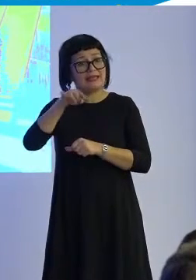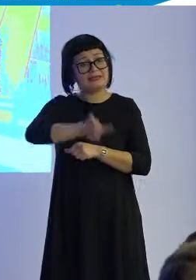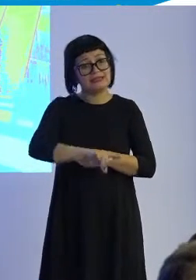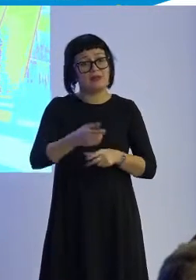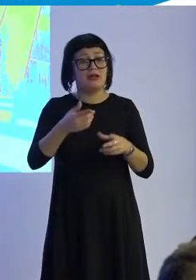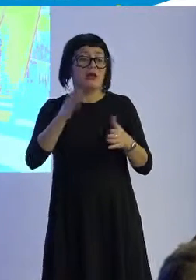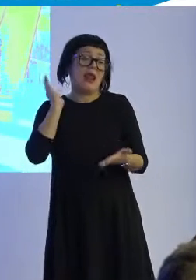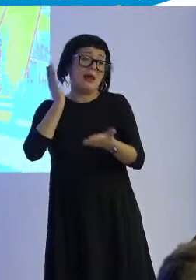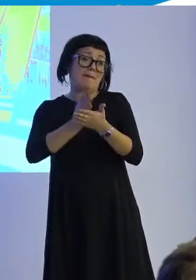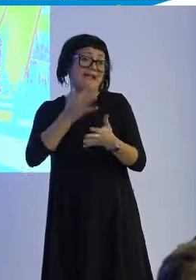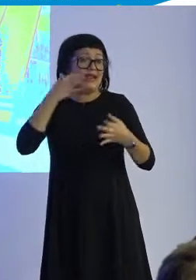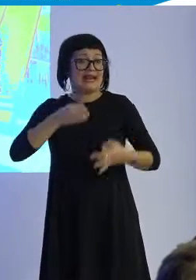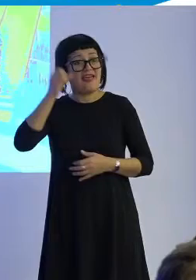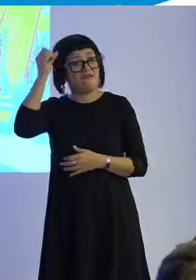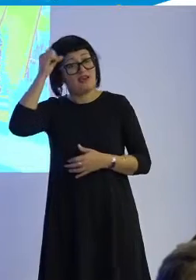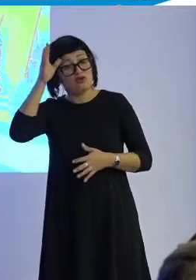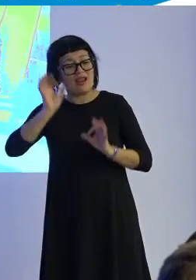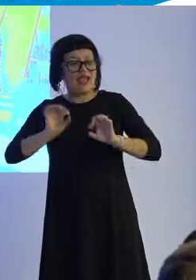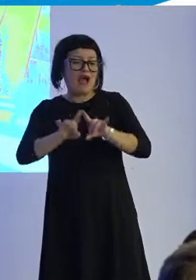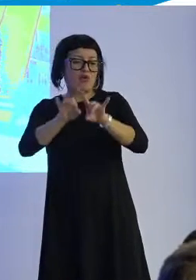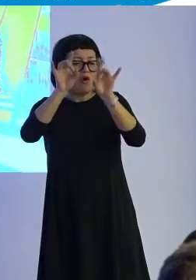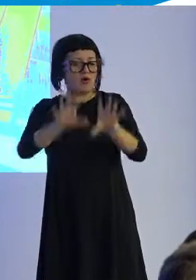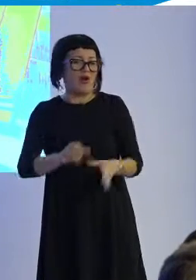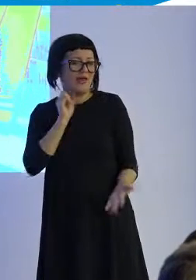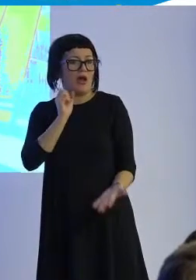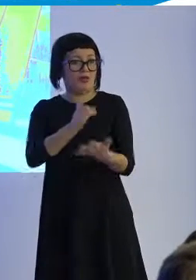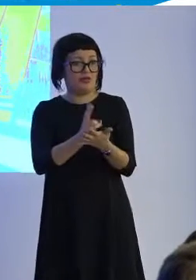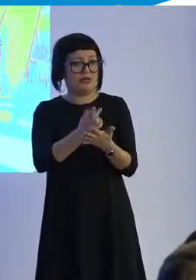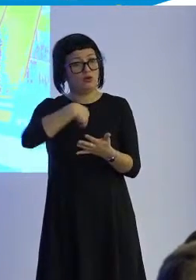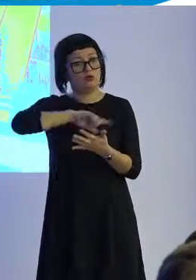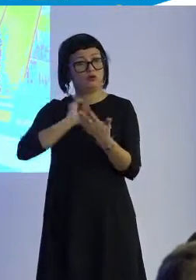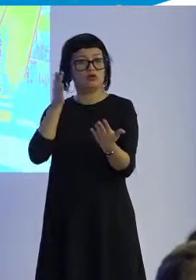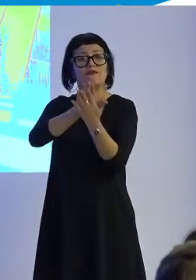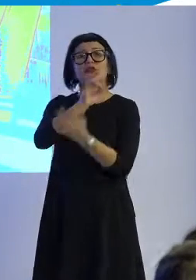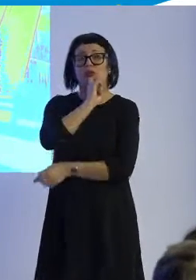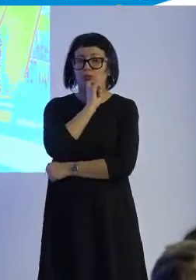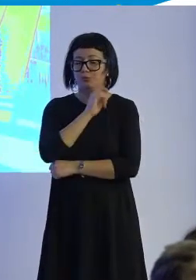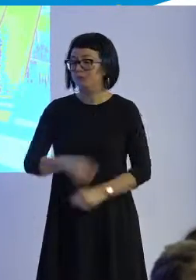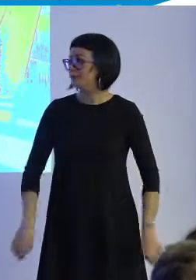realidad virtual pues era un reto, y os vamos a contar un poco cómo lo hemos afrontado. La siguiente.